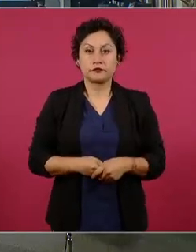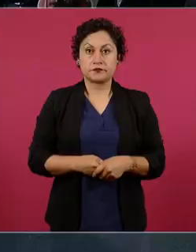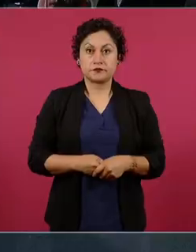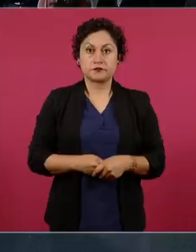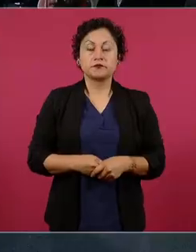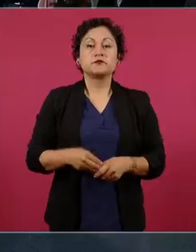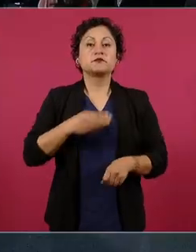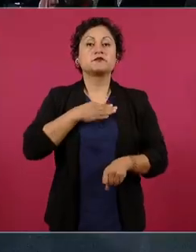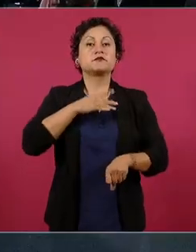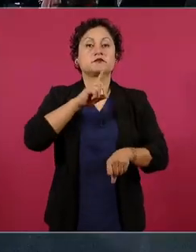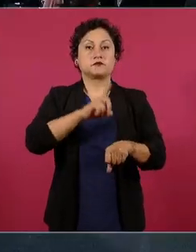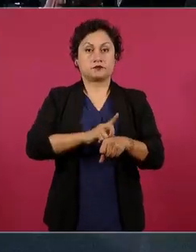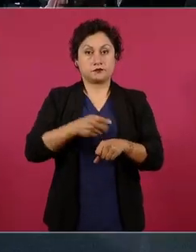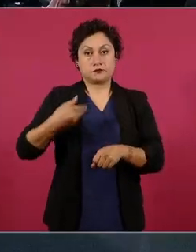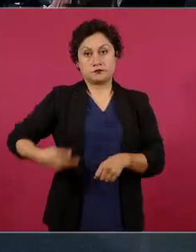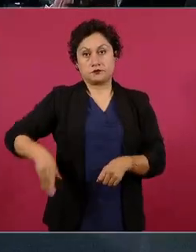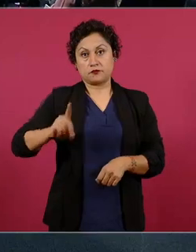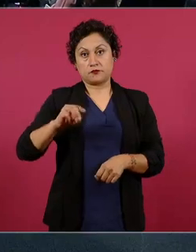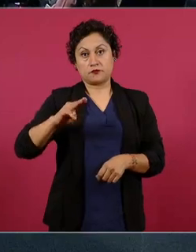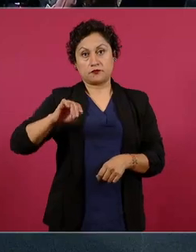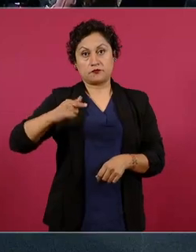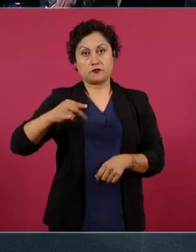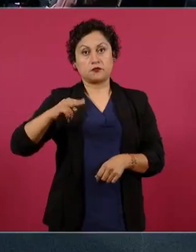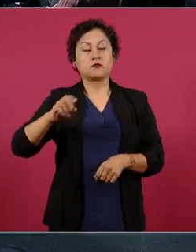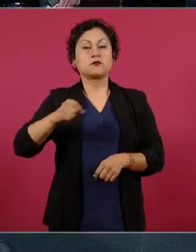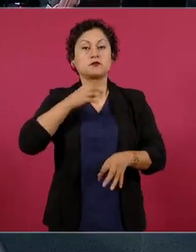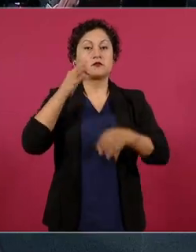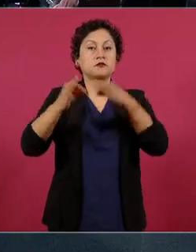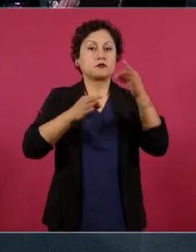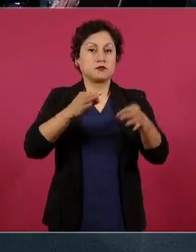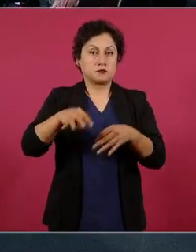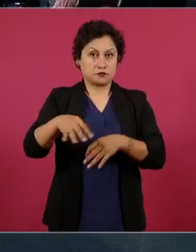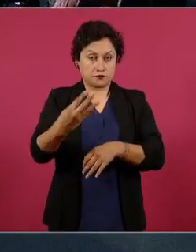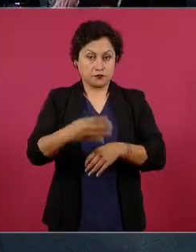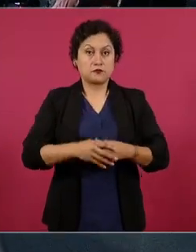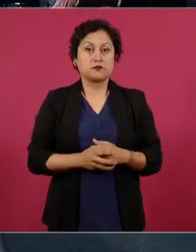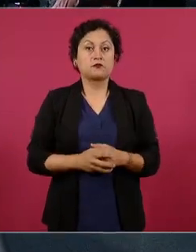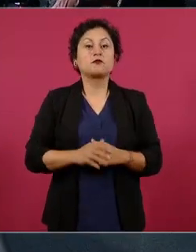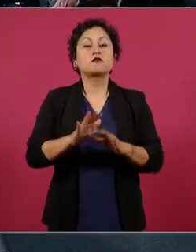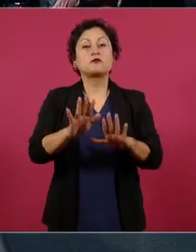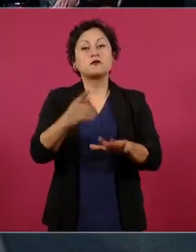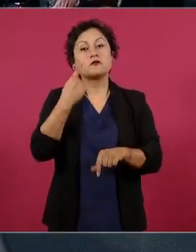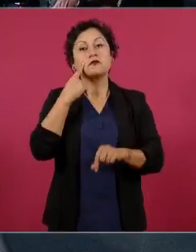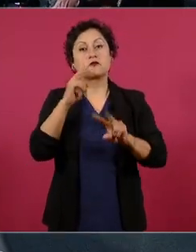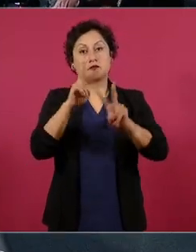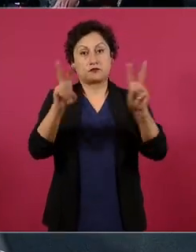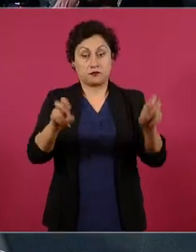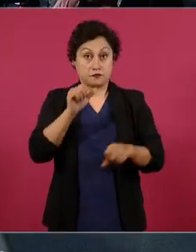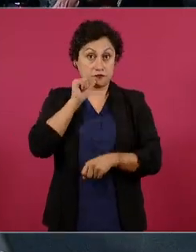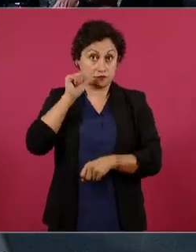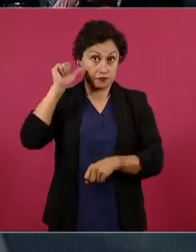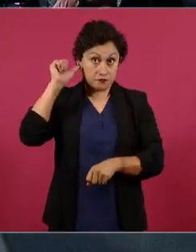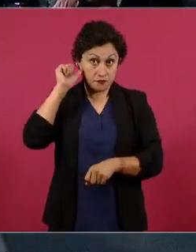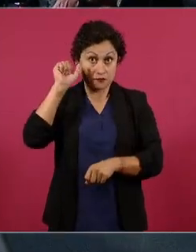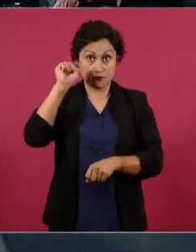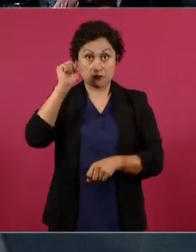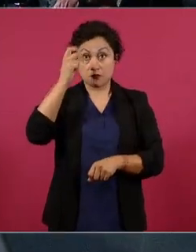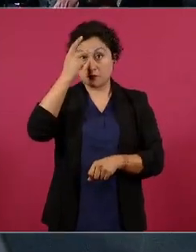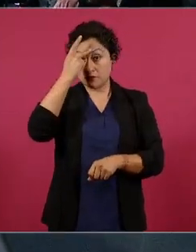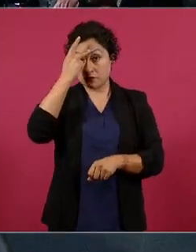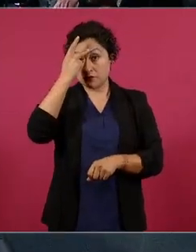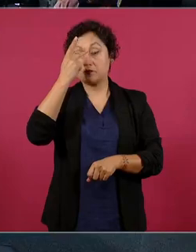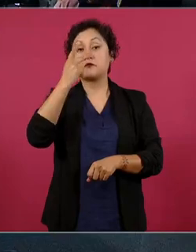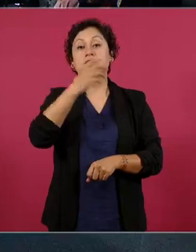Buen día, presidente. Carlos Domínguez, de Nación 14. En un primer tema, presidente, el día de ayer el San Luis Potosí, capital y su zona conurbada,